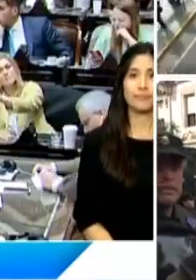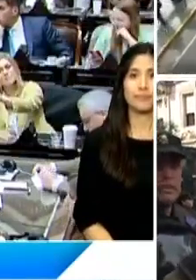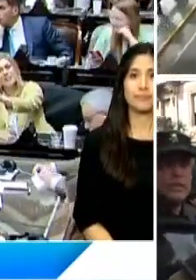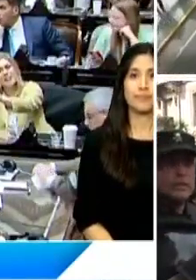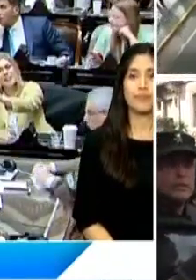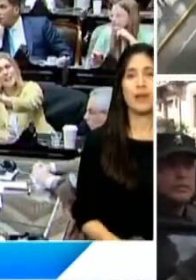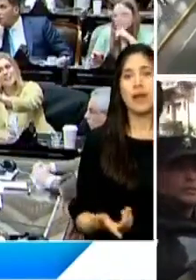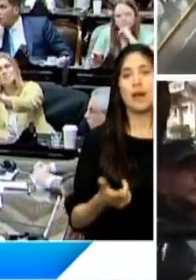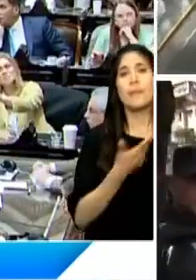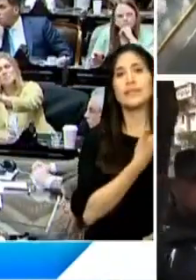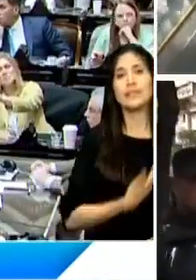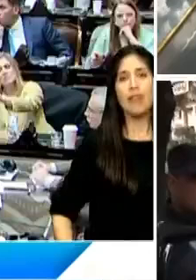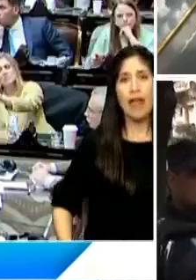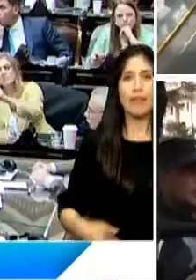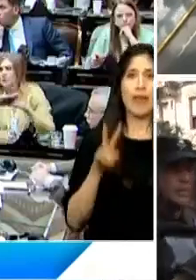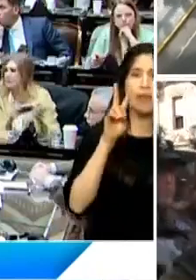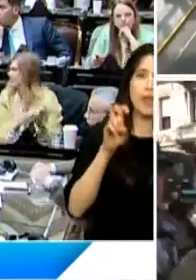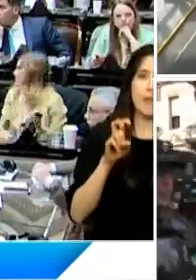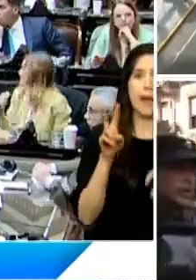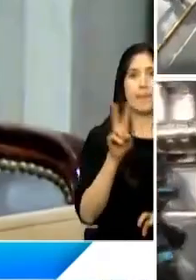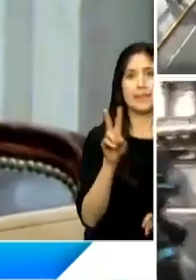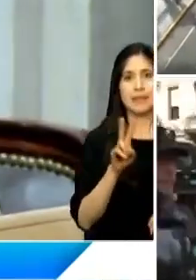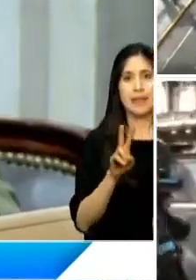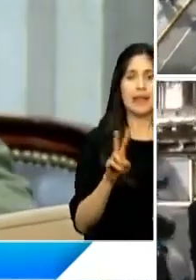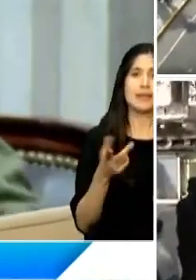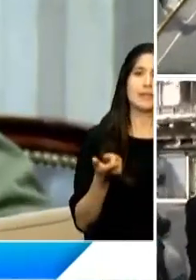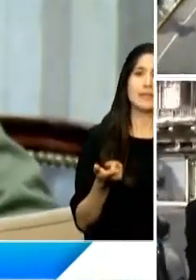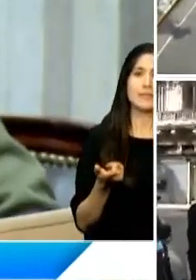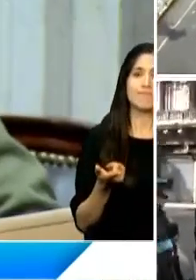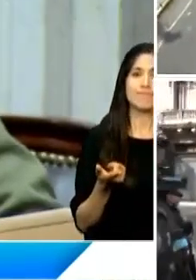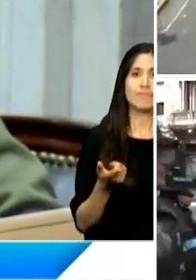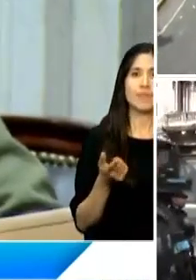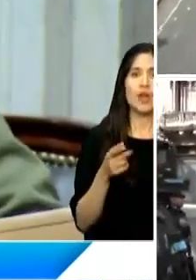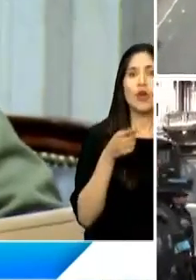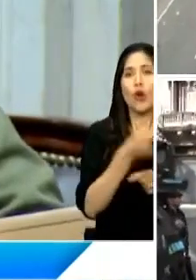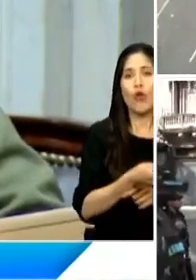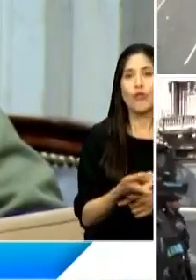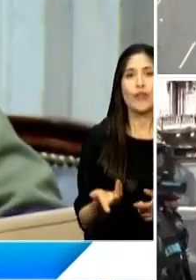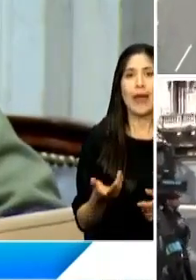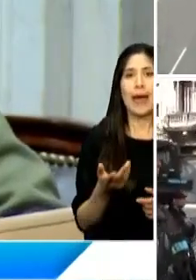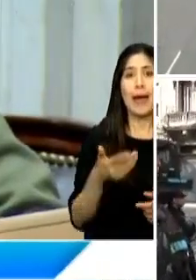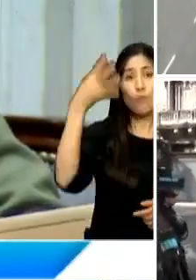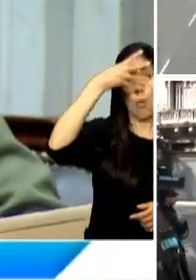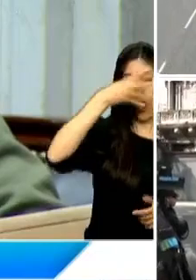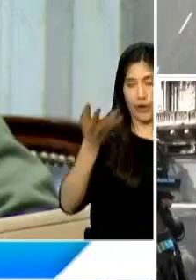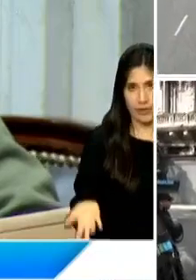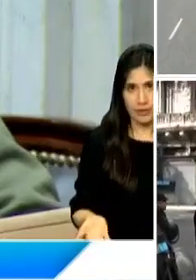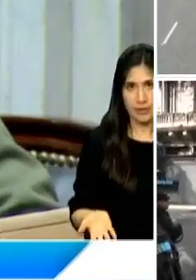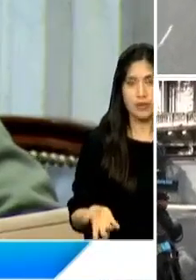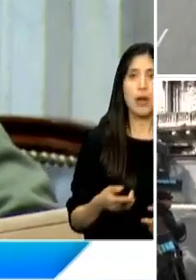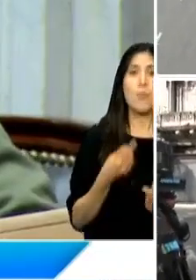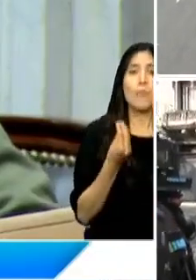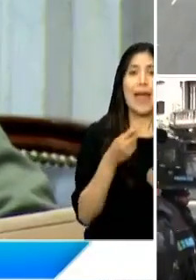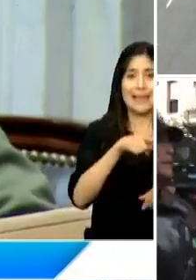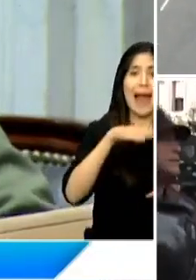la insistencia, el veto a las jubilaciones, a la movilidad jubilatoria, sigue vigente, así que se